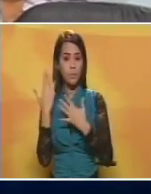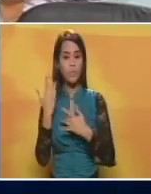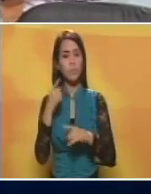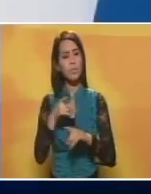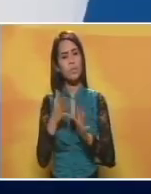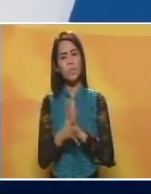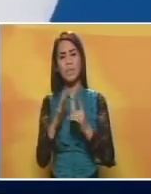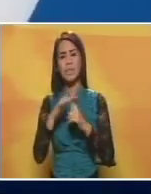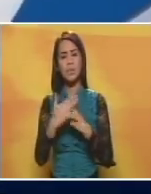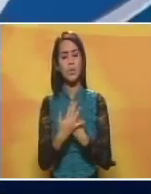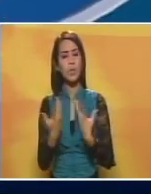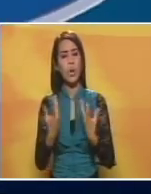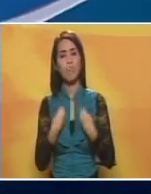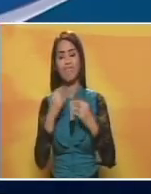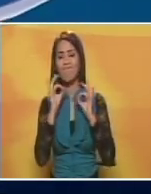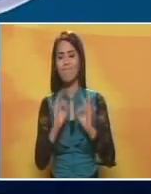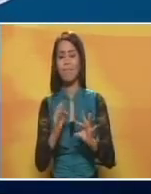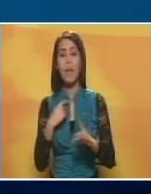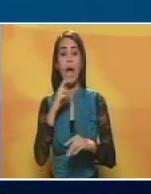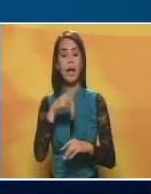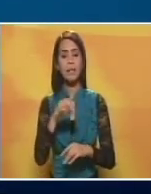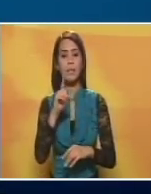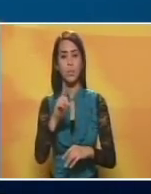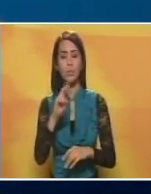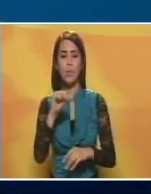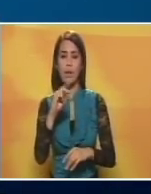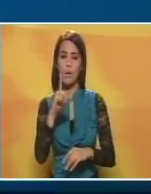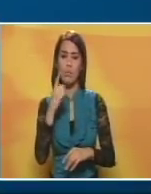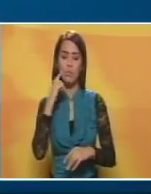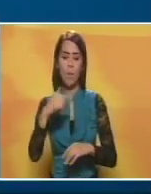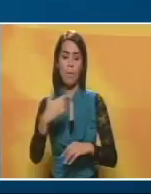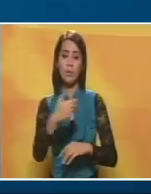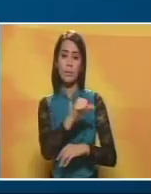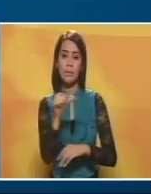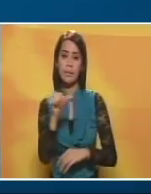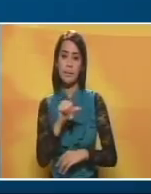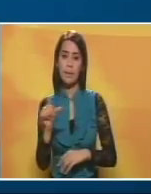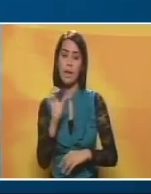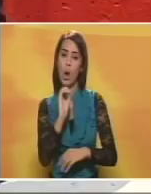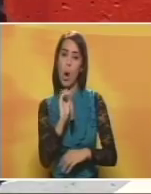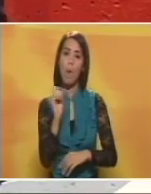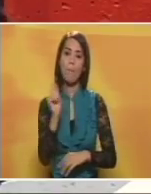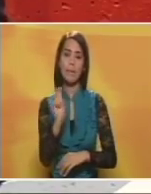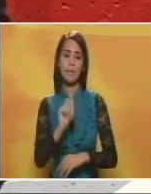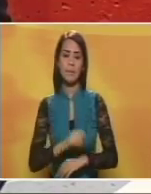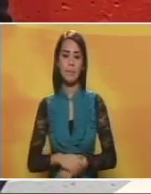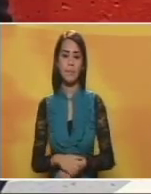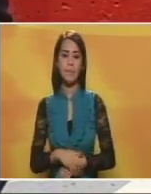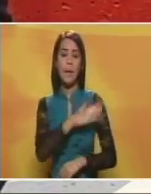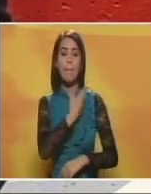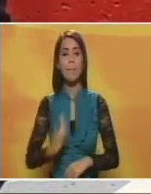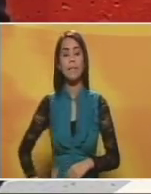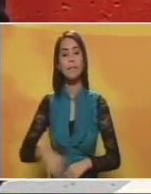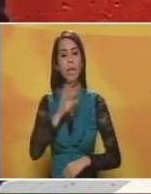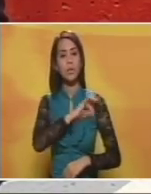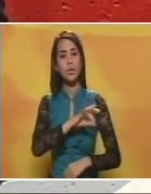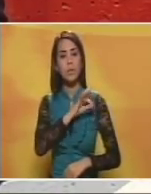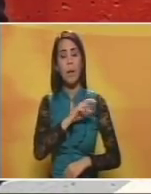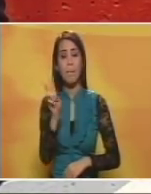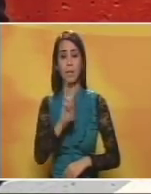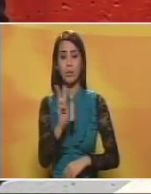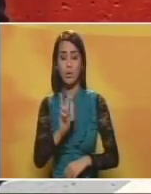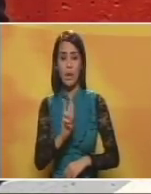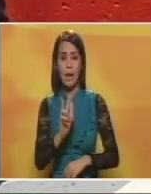el comportamiento de la influencia del virus H1N1 durante las próximas semanas o meses. El presidente de la Sociedad Venezolana